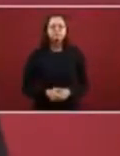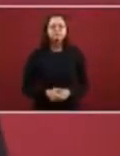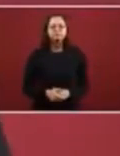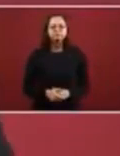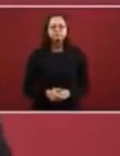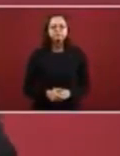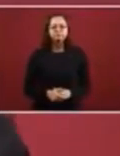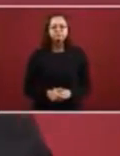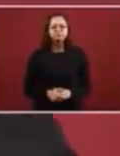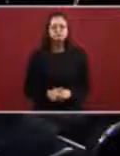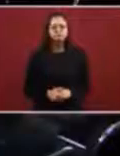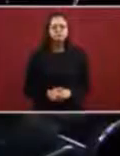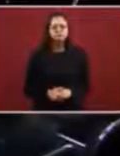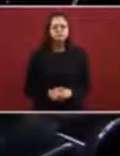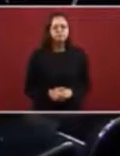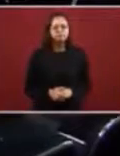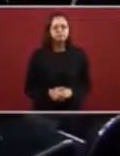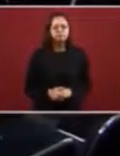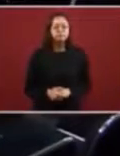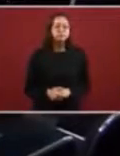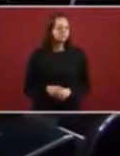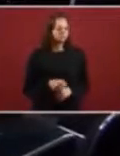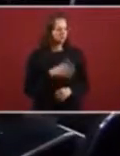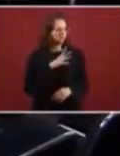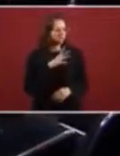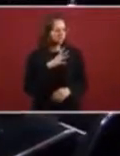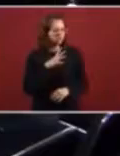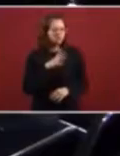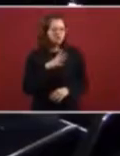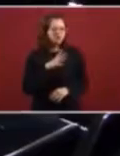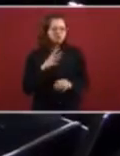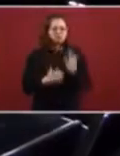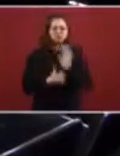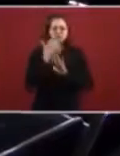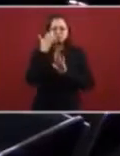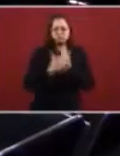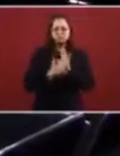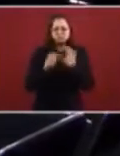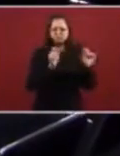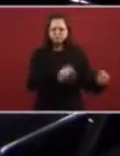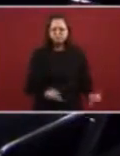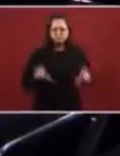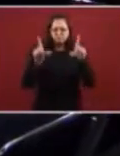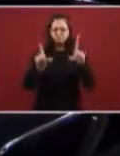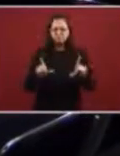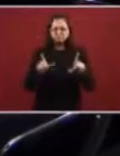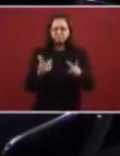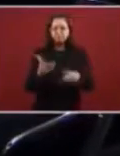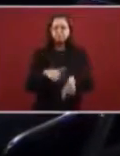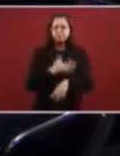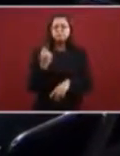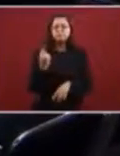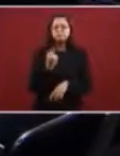sería bueno si está el texto porque no todos